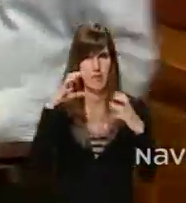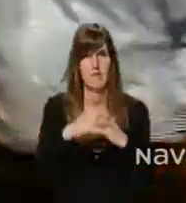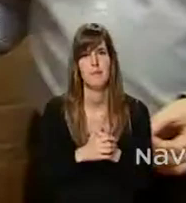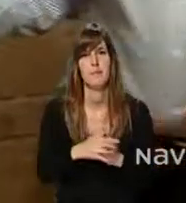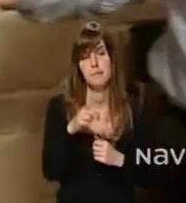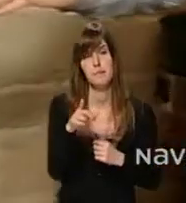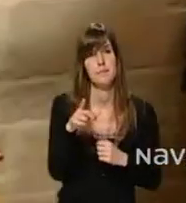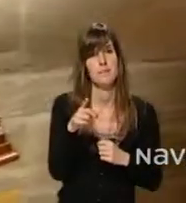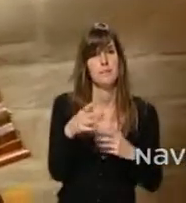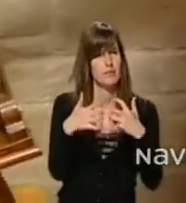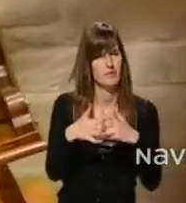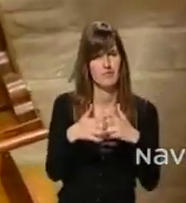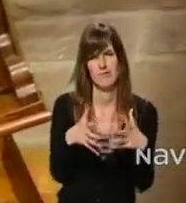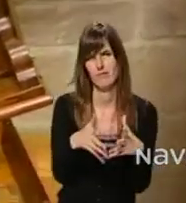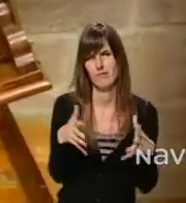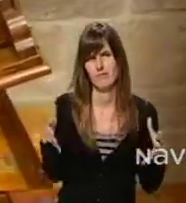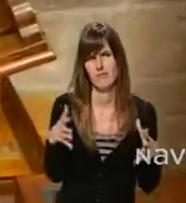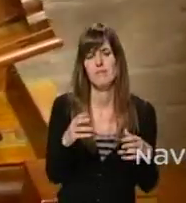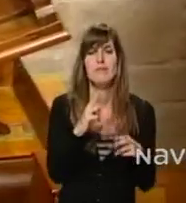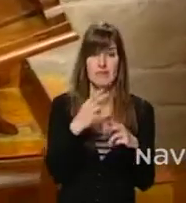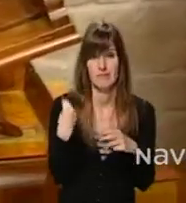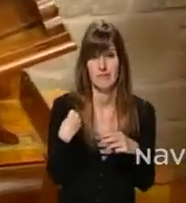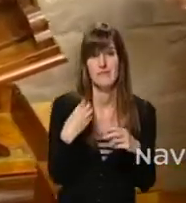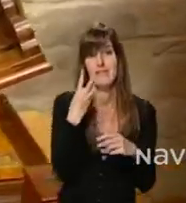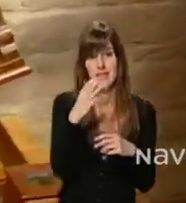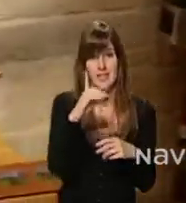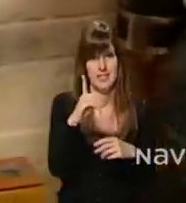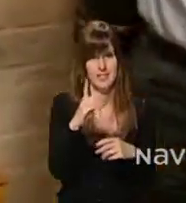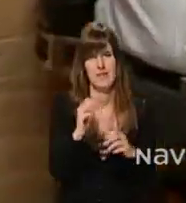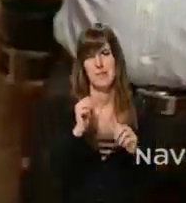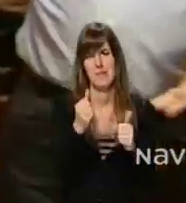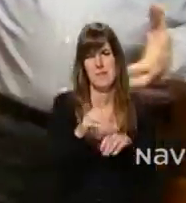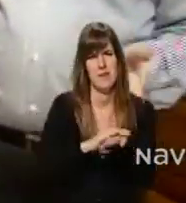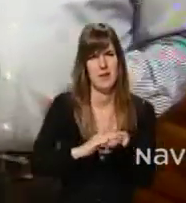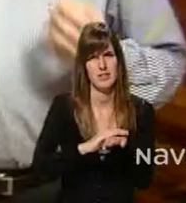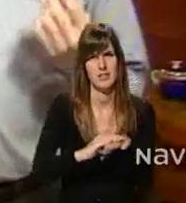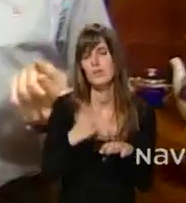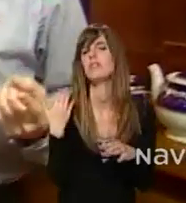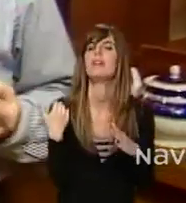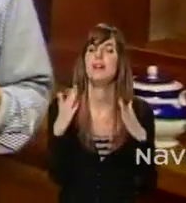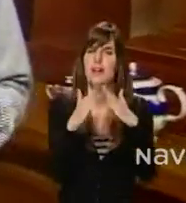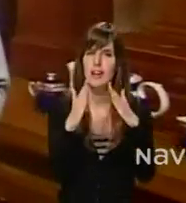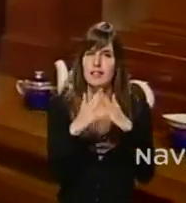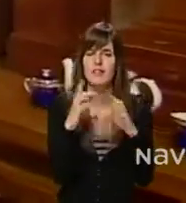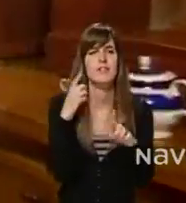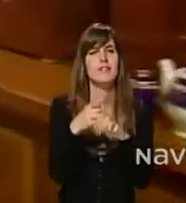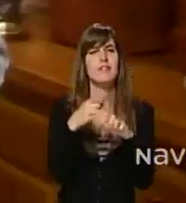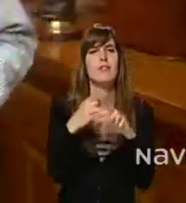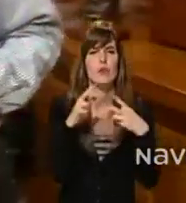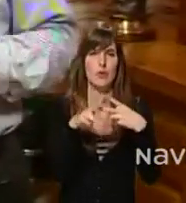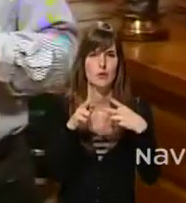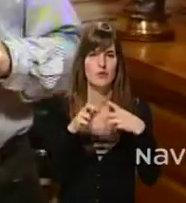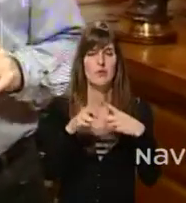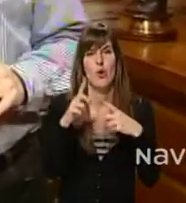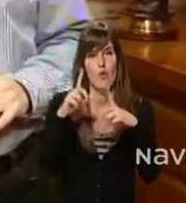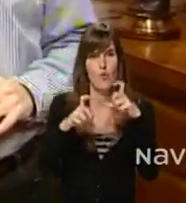grandote es un estereografoscopio que se ponía en las casas para dos funciones. Por un lado, ver las